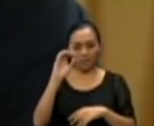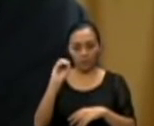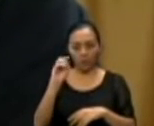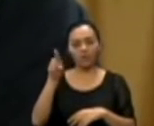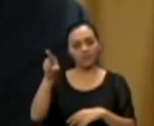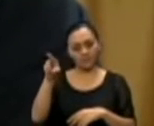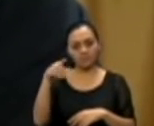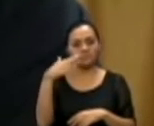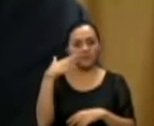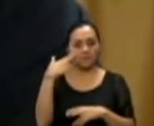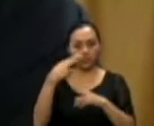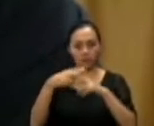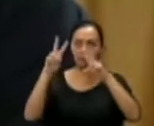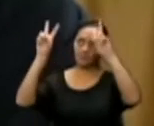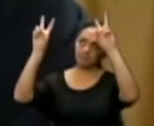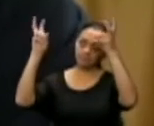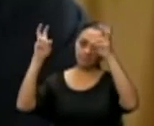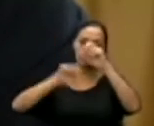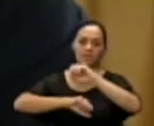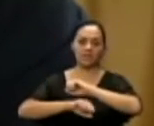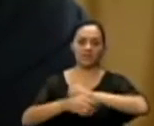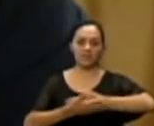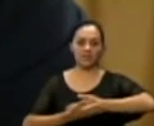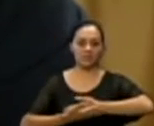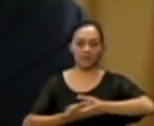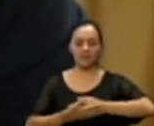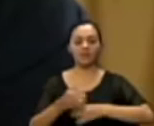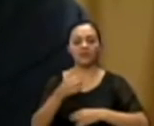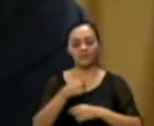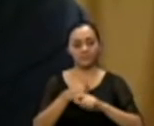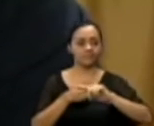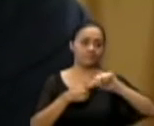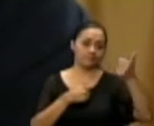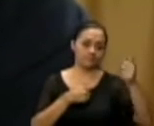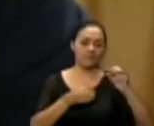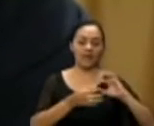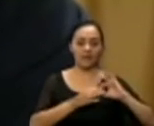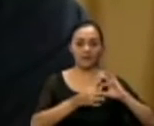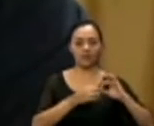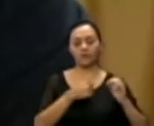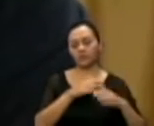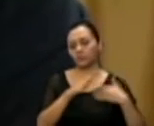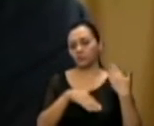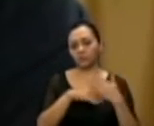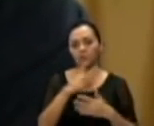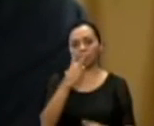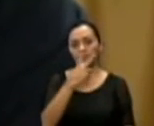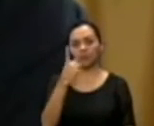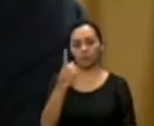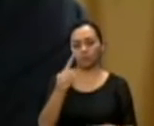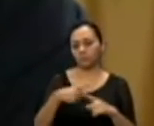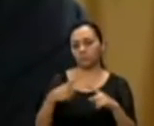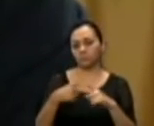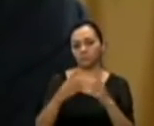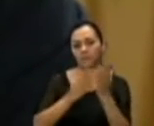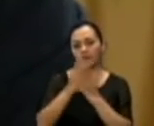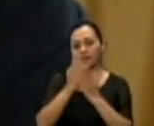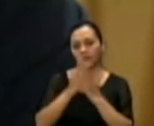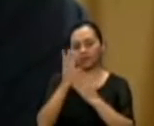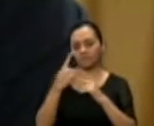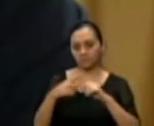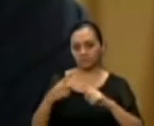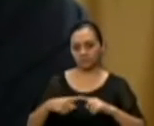inmensa eso tiene 21 especialidades consulta externa obviamente emergencias unidad de cuidados